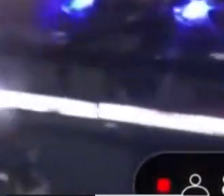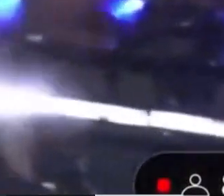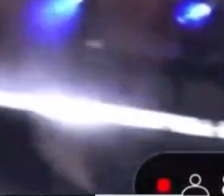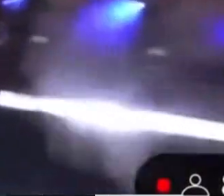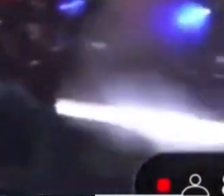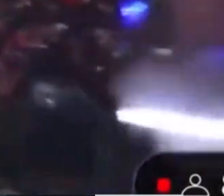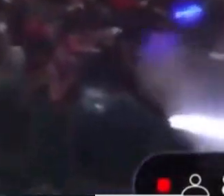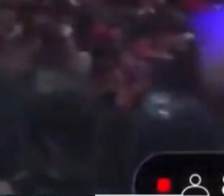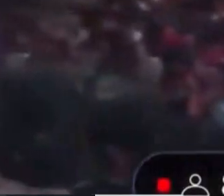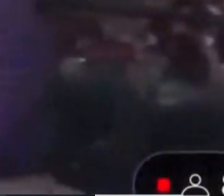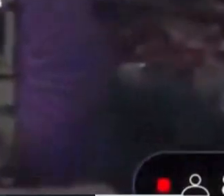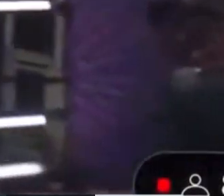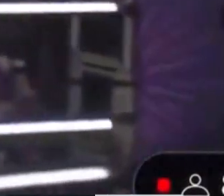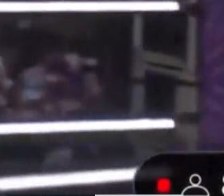desaparecete,